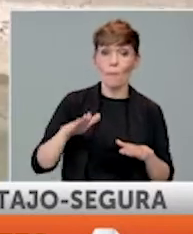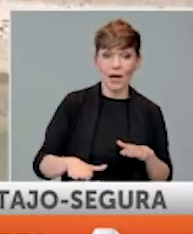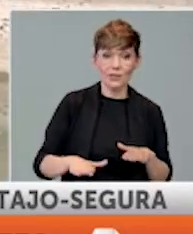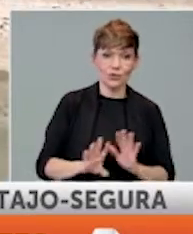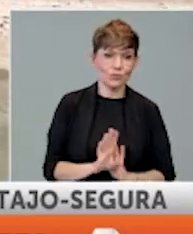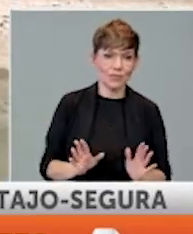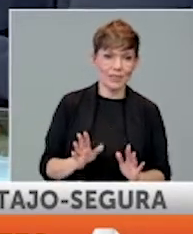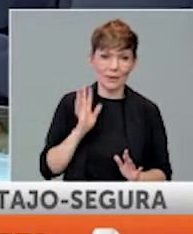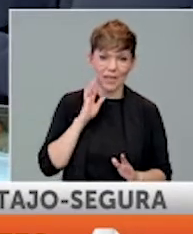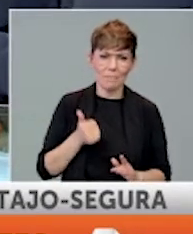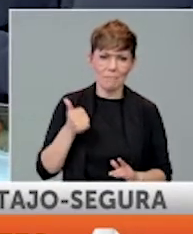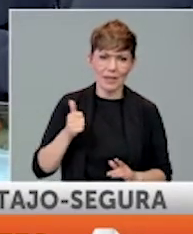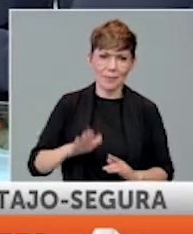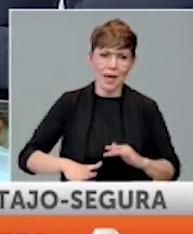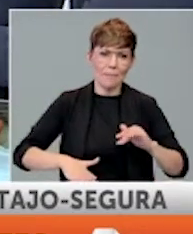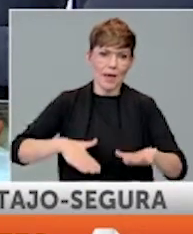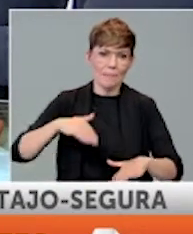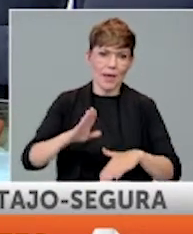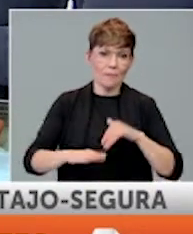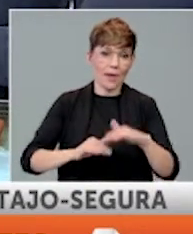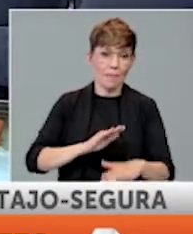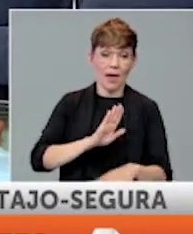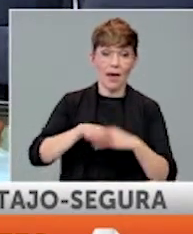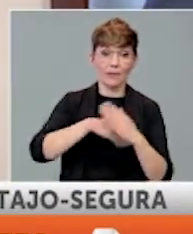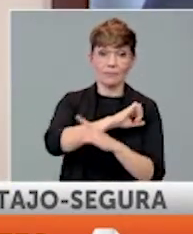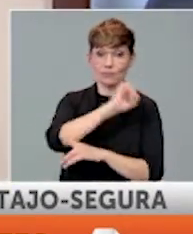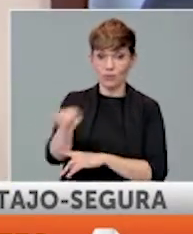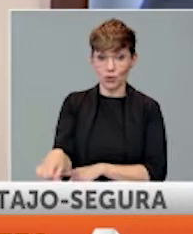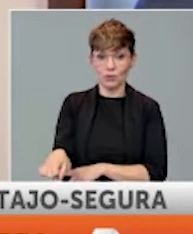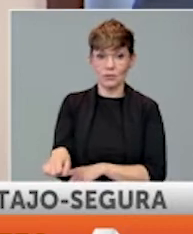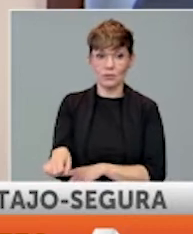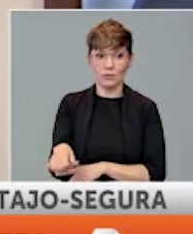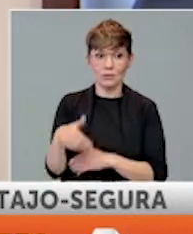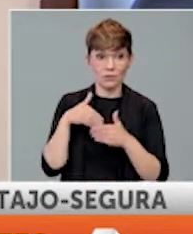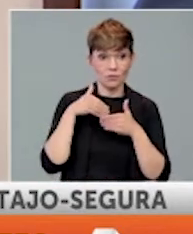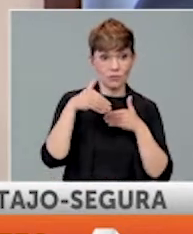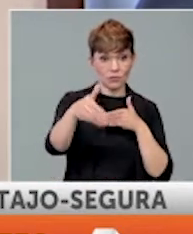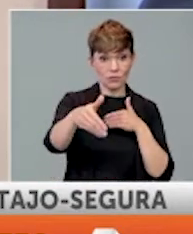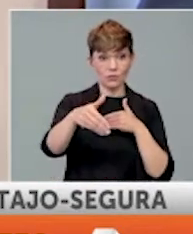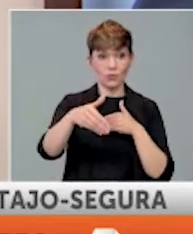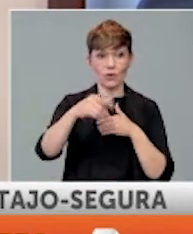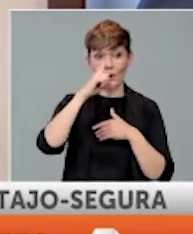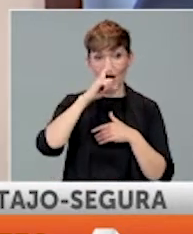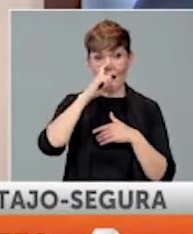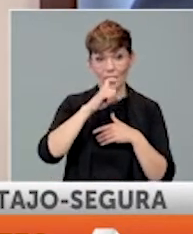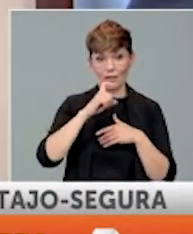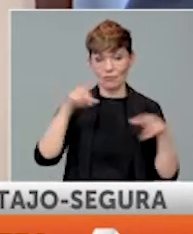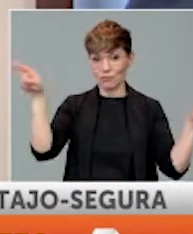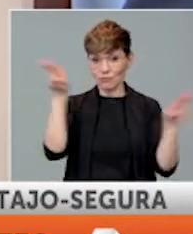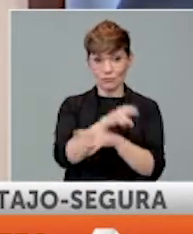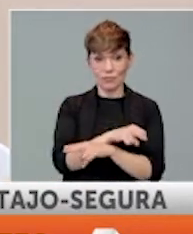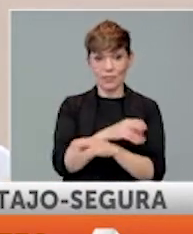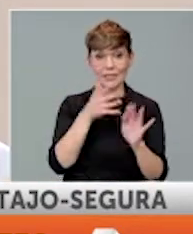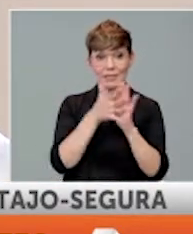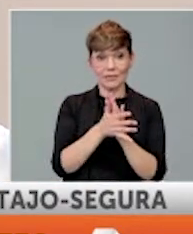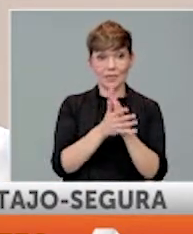que sí que va a significar un jaque. Muchos años será jaque mate, y ahora si quieres se lo explico, que es la modificación de esos